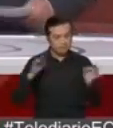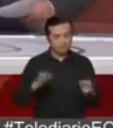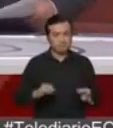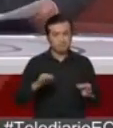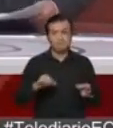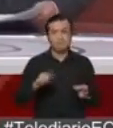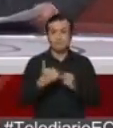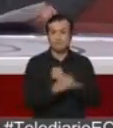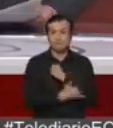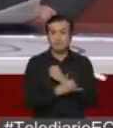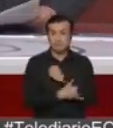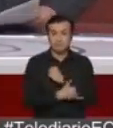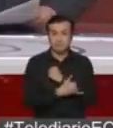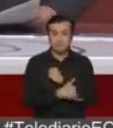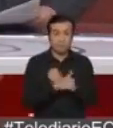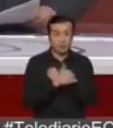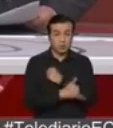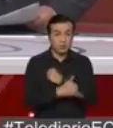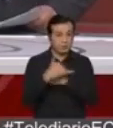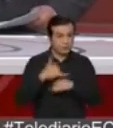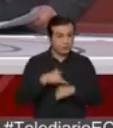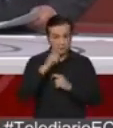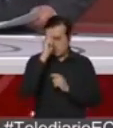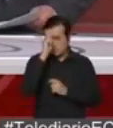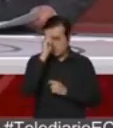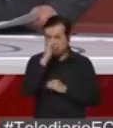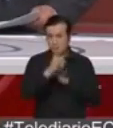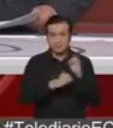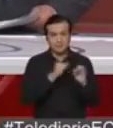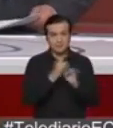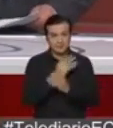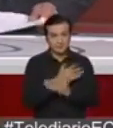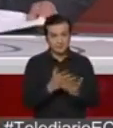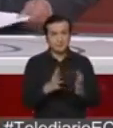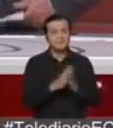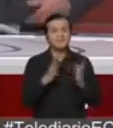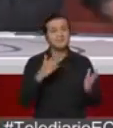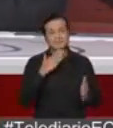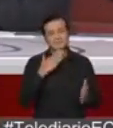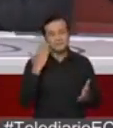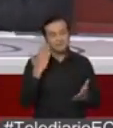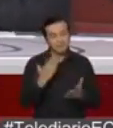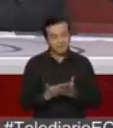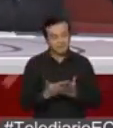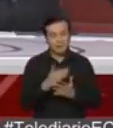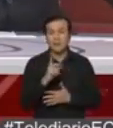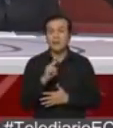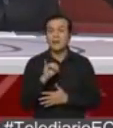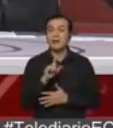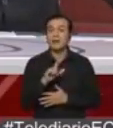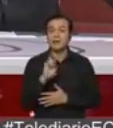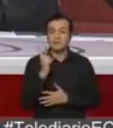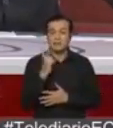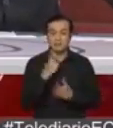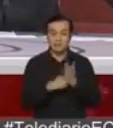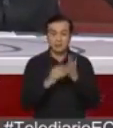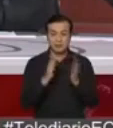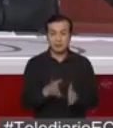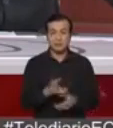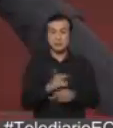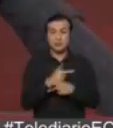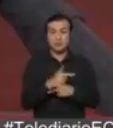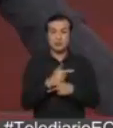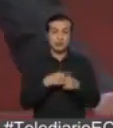exportaciones continúan teniendo su prestigio en los mercados internacionales. De acuerdo, muchas gracias. Daniel Legarda, viceministro de Producción y